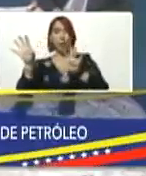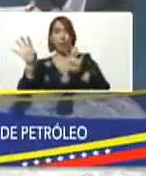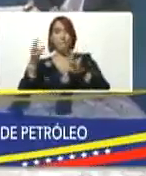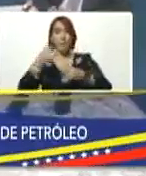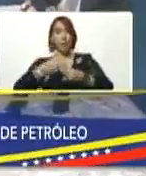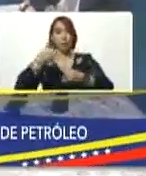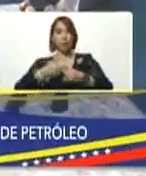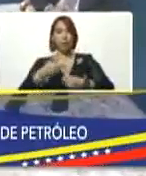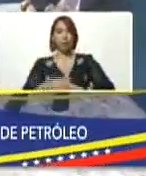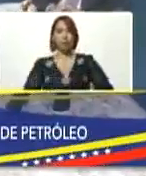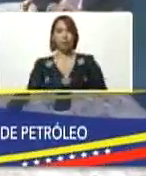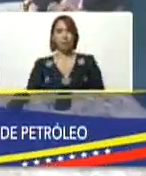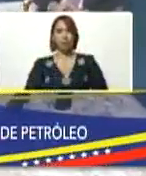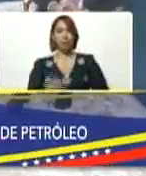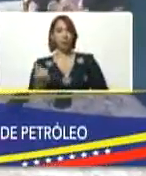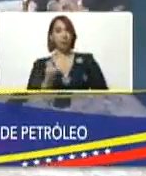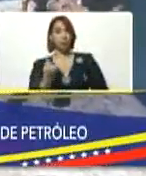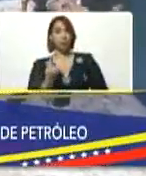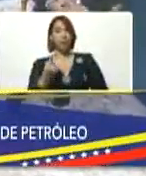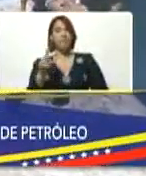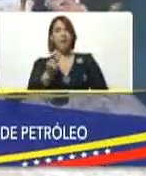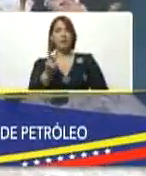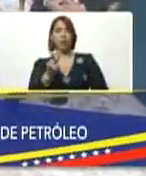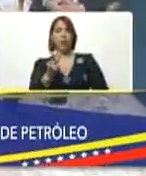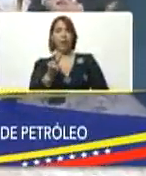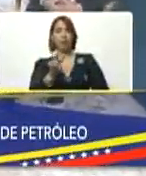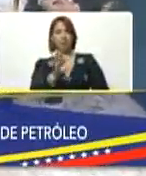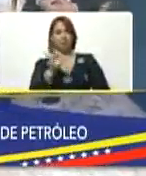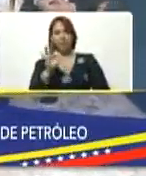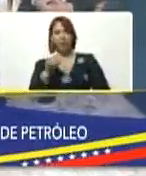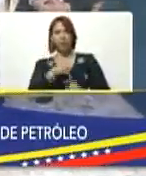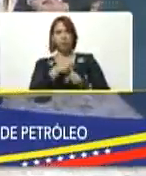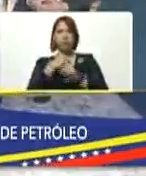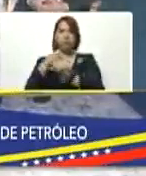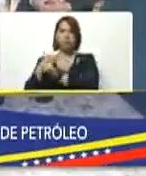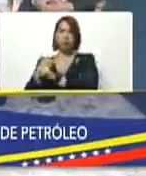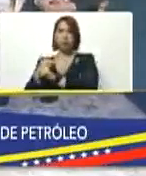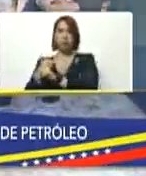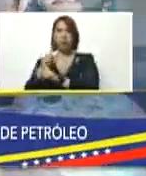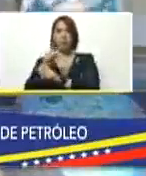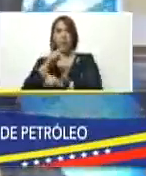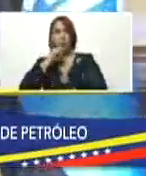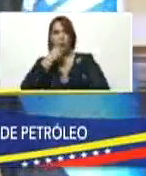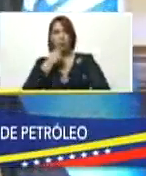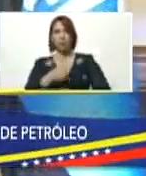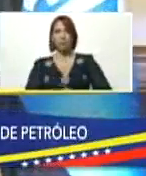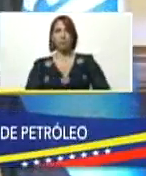petroleros, particularmente a Venezuela y a Rusia.